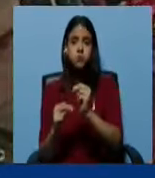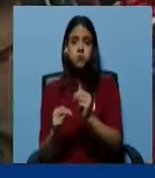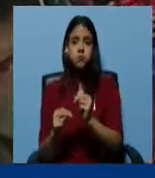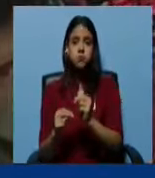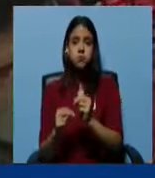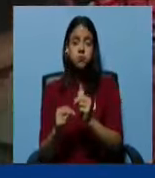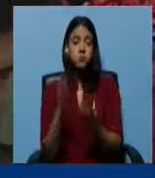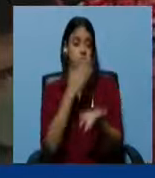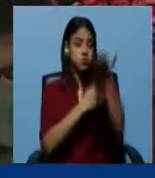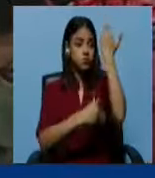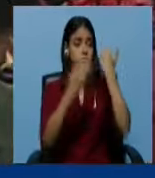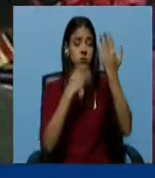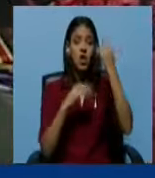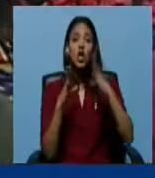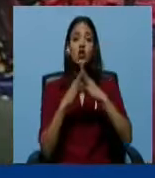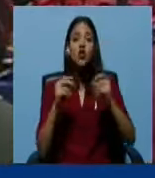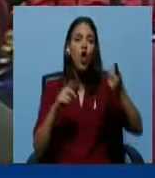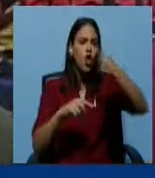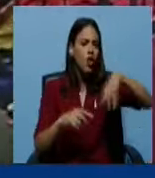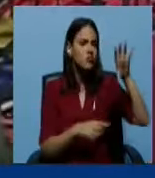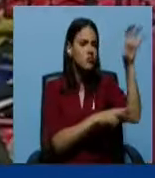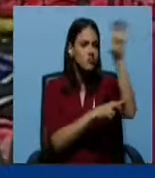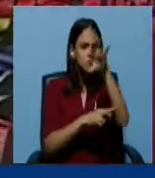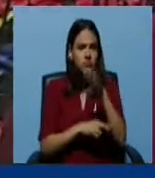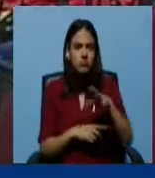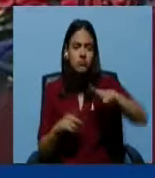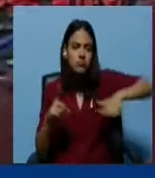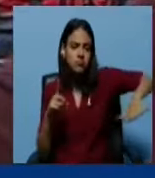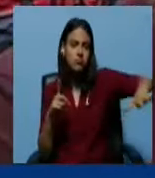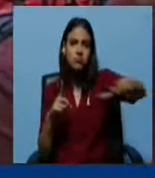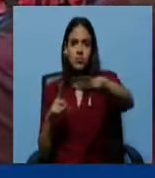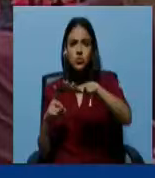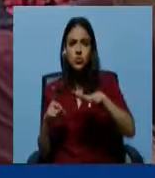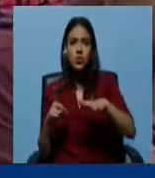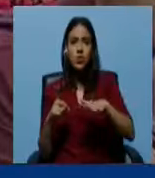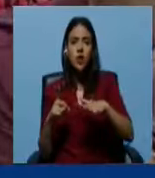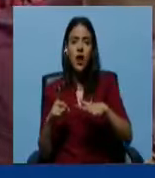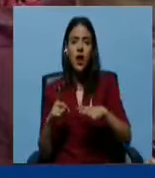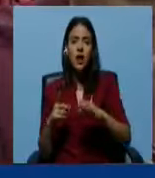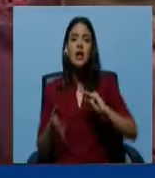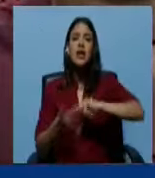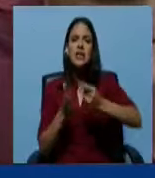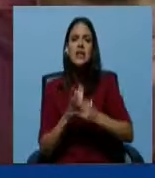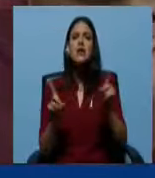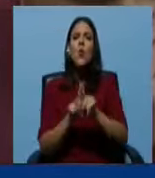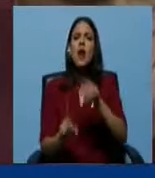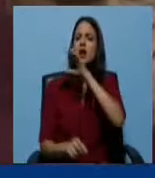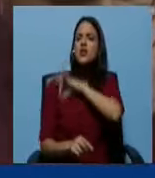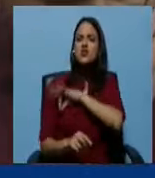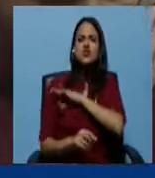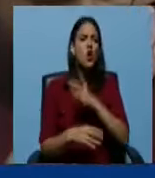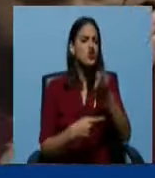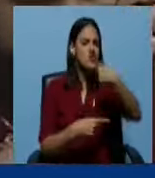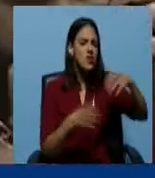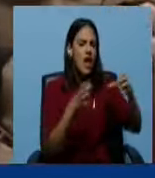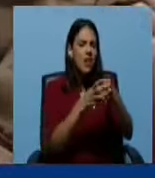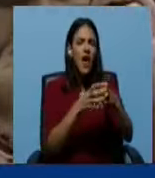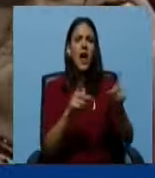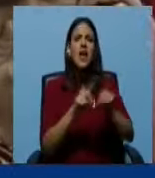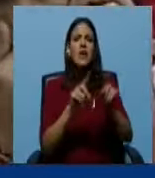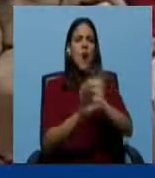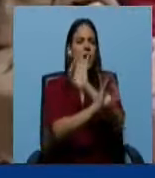en toda esta región fueron sociedades totalmente deformadas por la opresión.